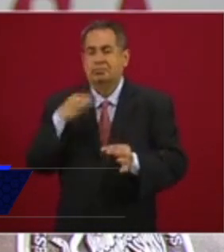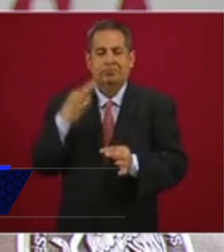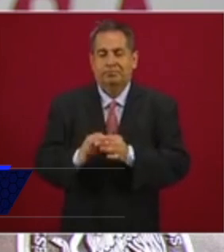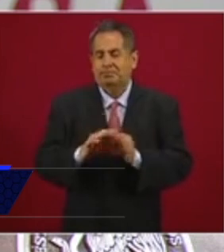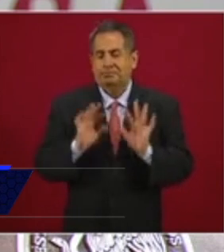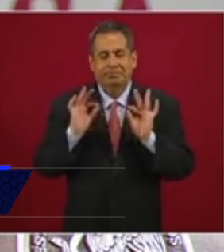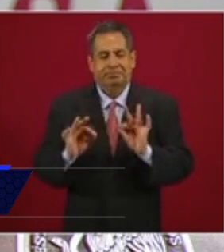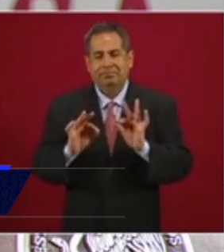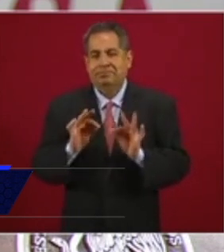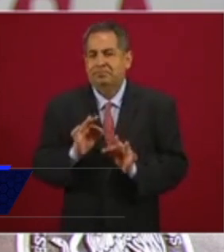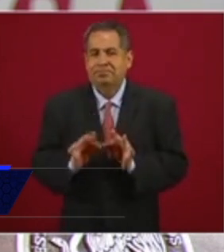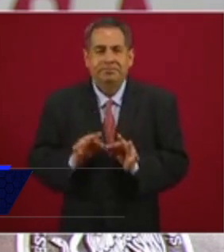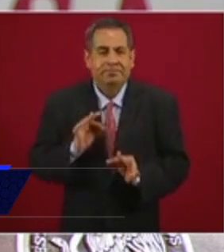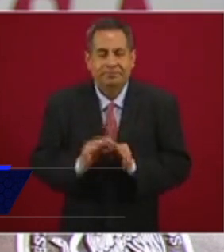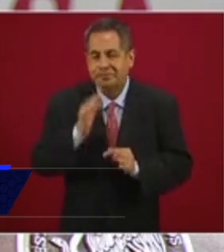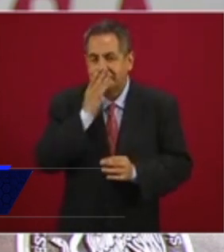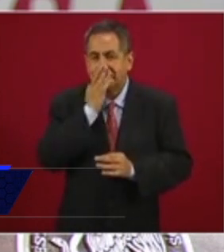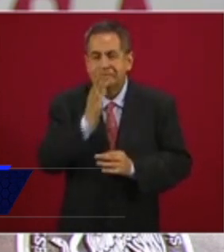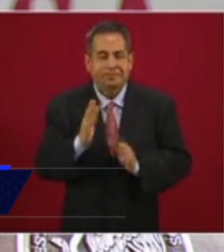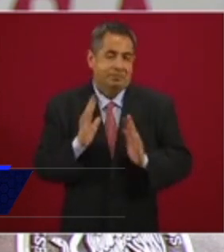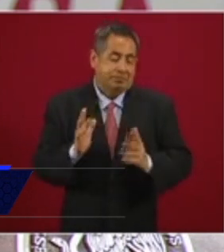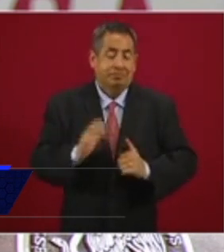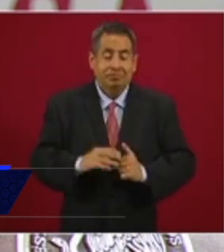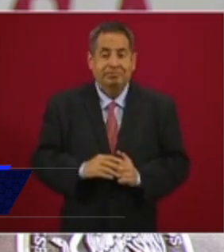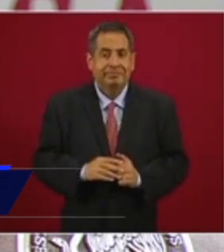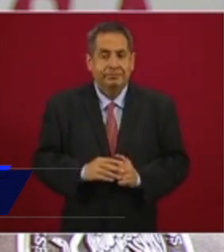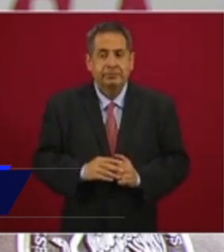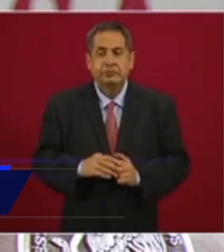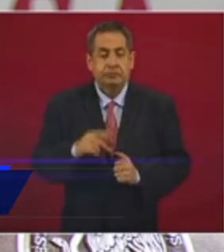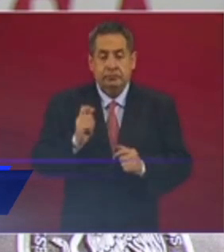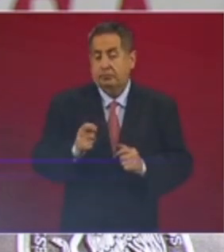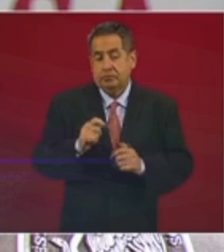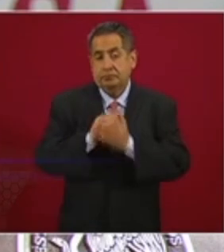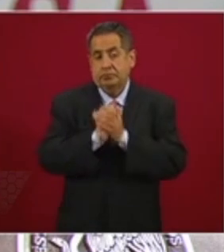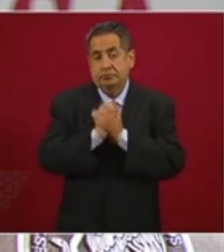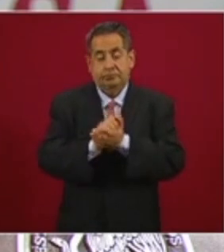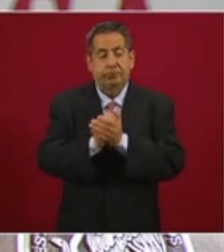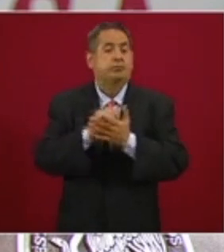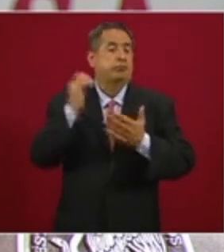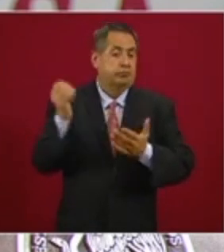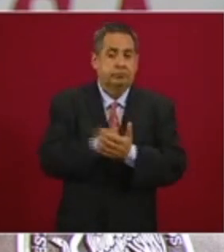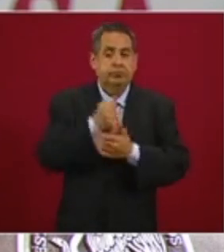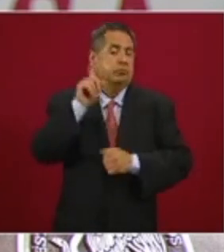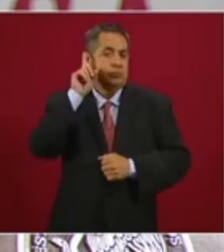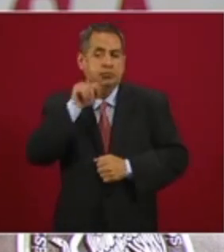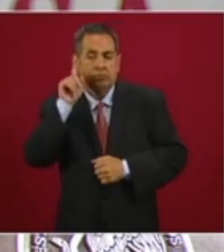resuelto, de modo que se va a llevar a cabo la rifa